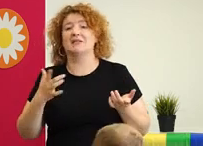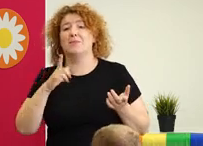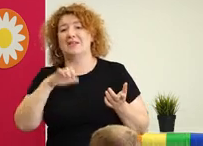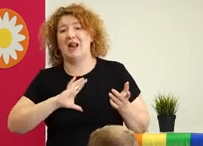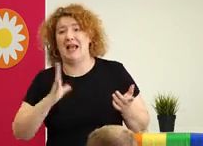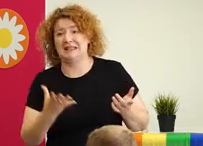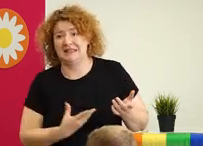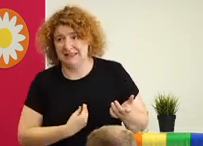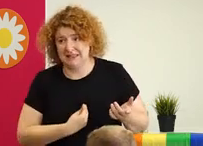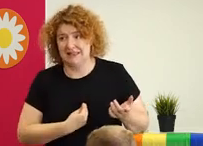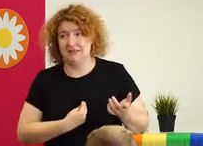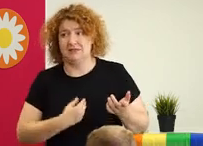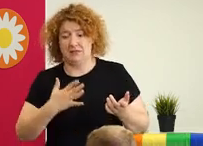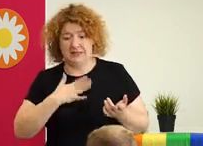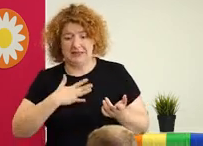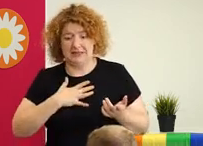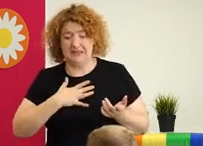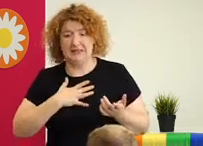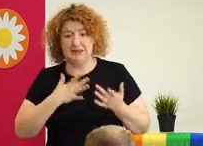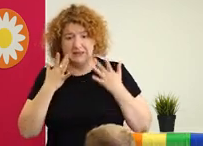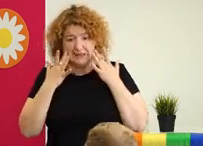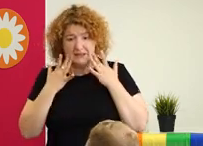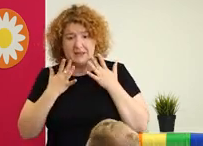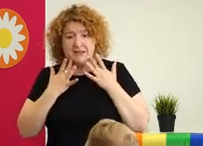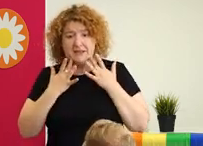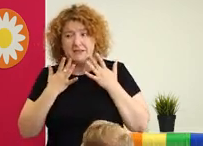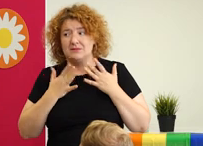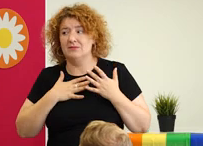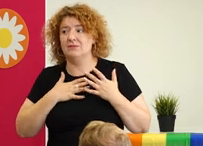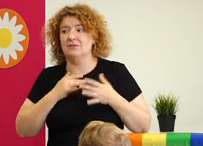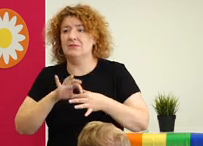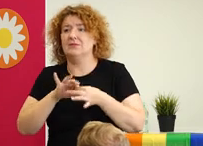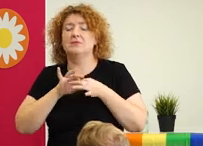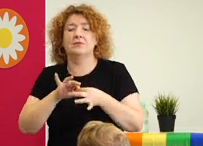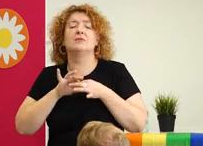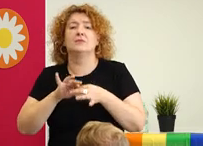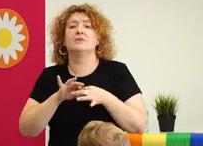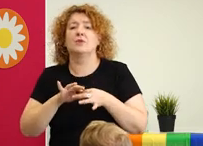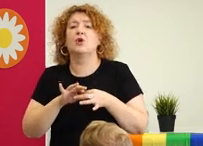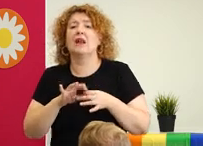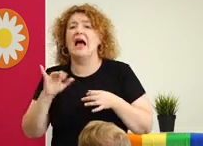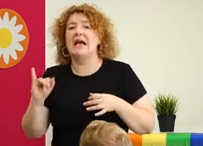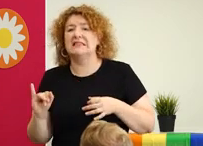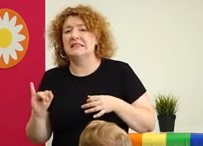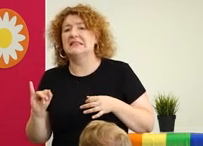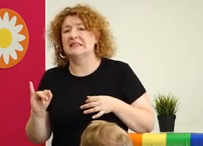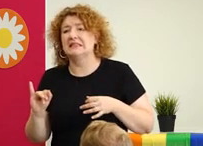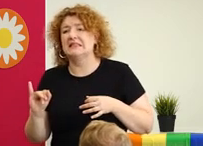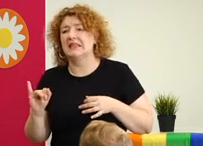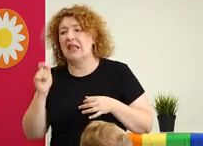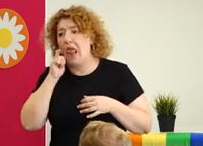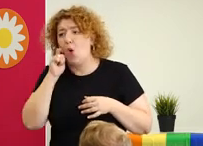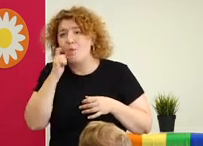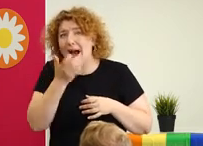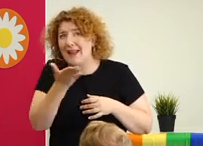pero nuestra existencia está intrínsecamente relacionada con la existencia de la propia